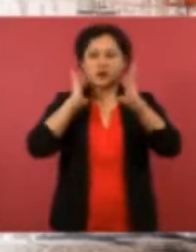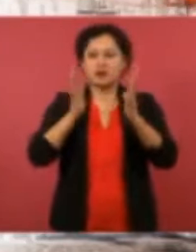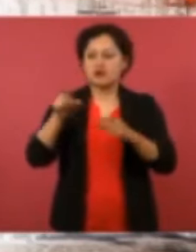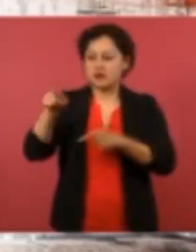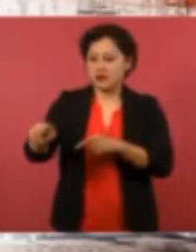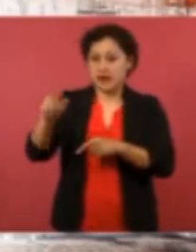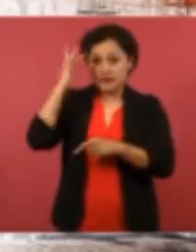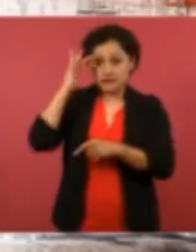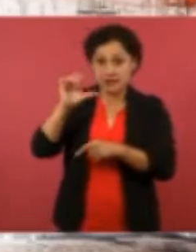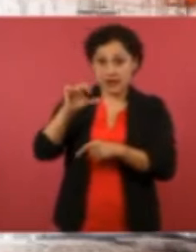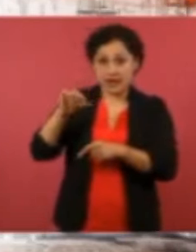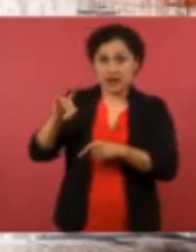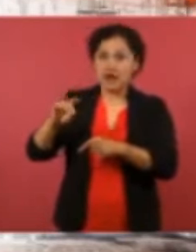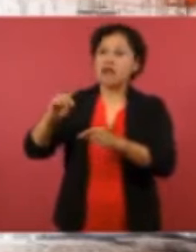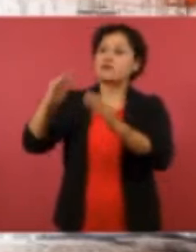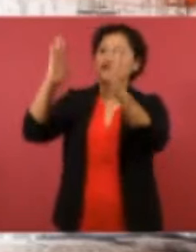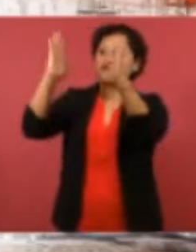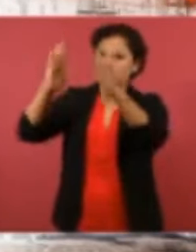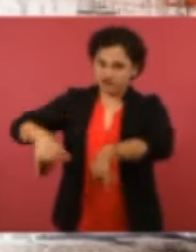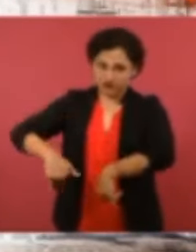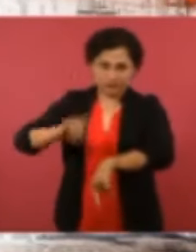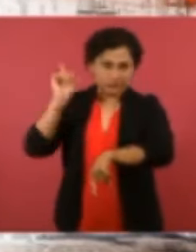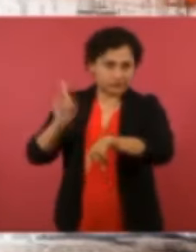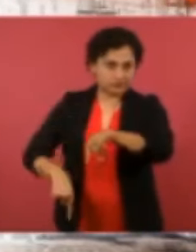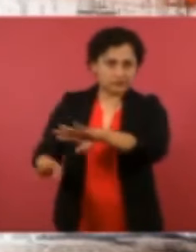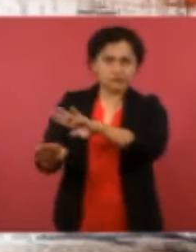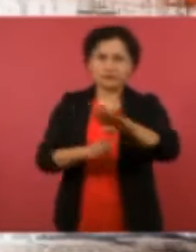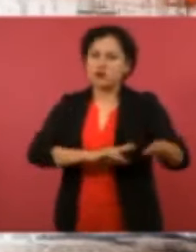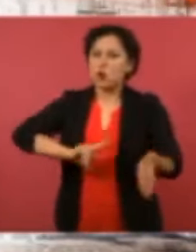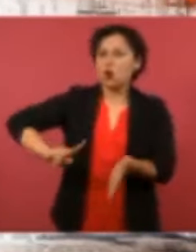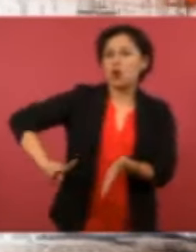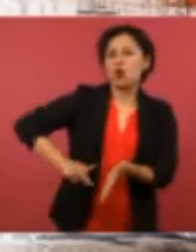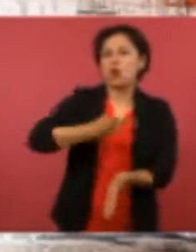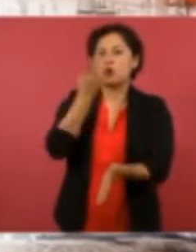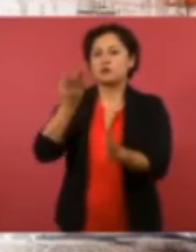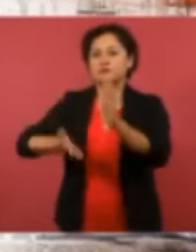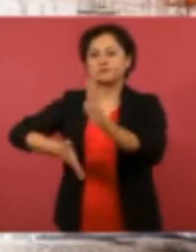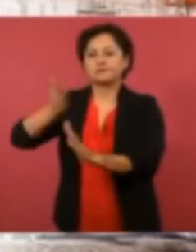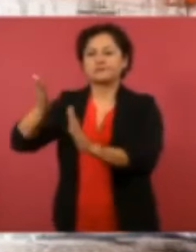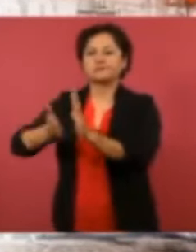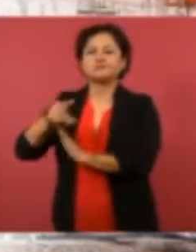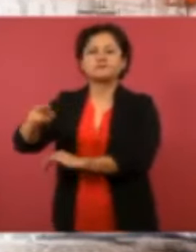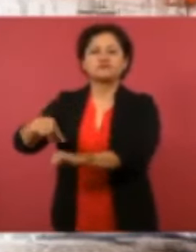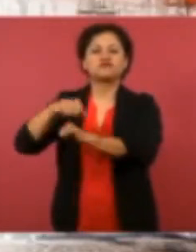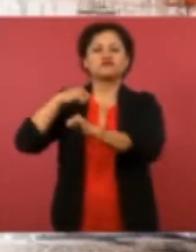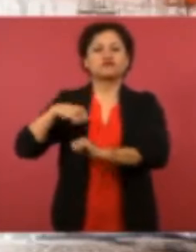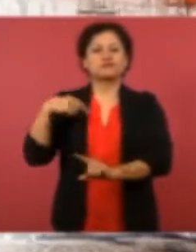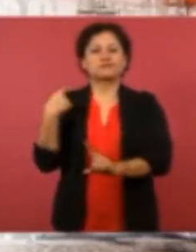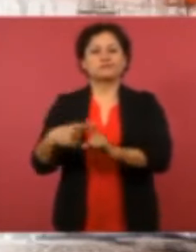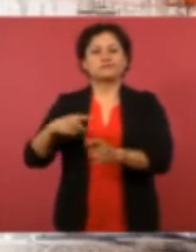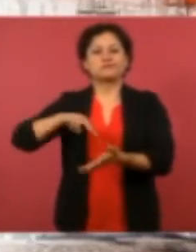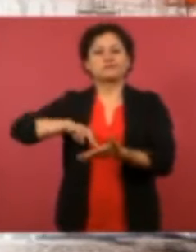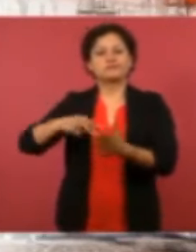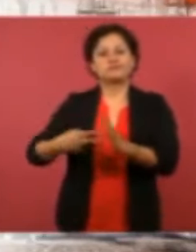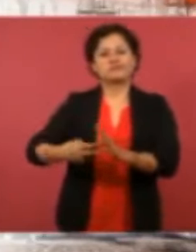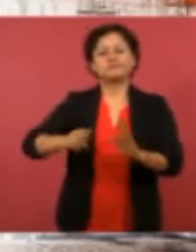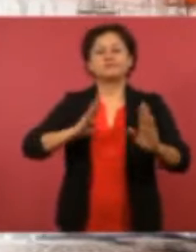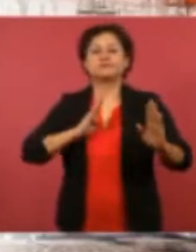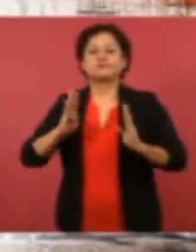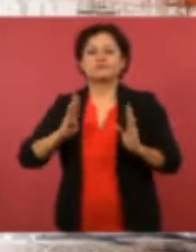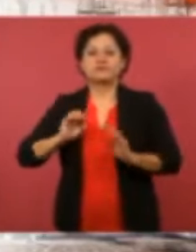San Alejandro y empezar la la construcción también por los ingenieros militares de Sedena concluyeron la demolición en